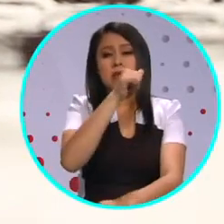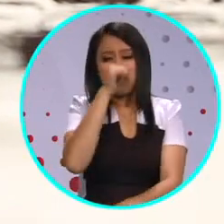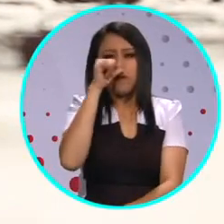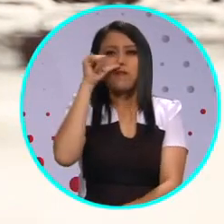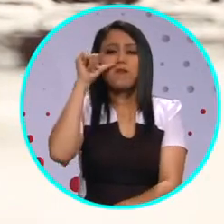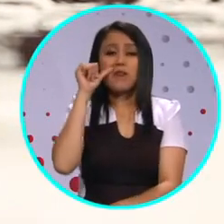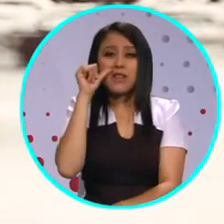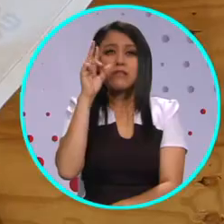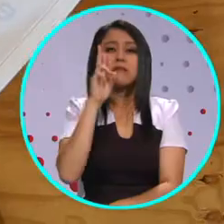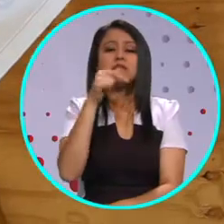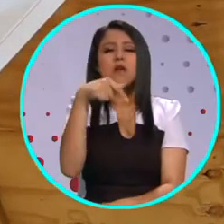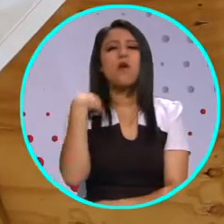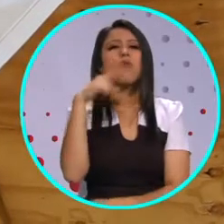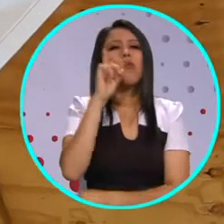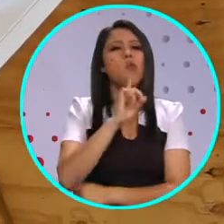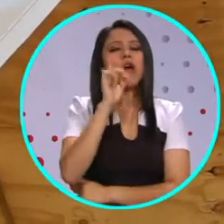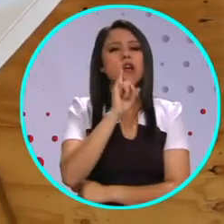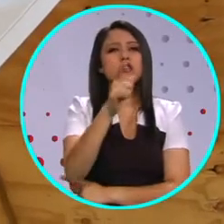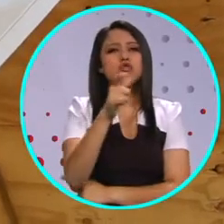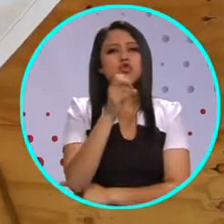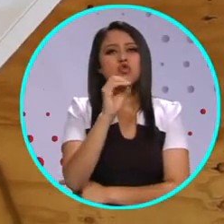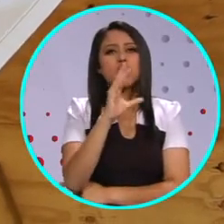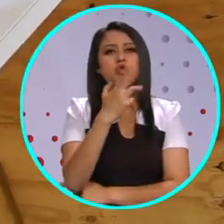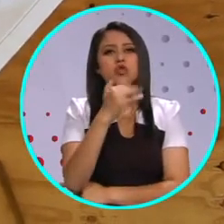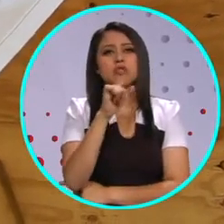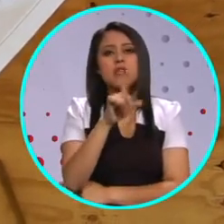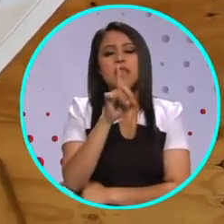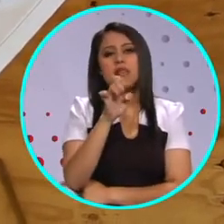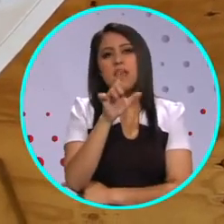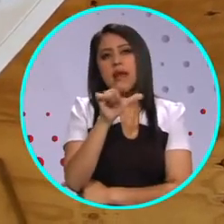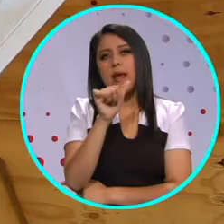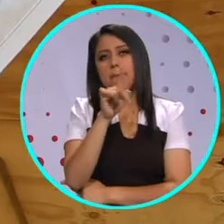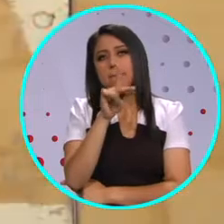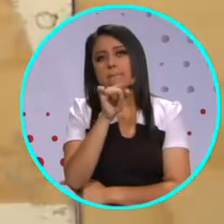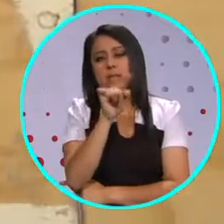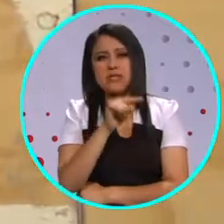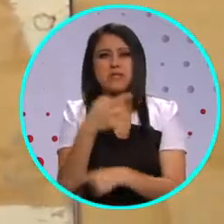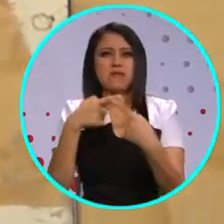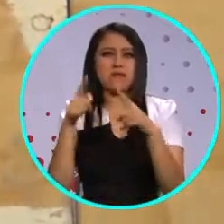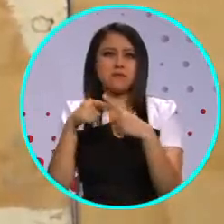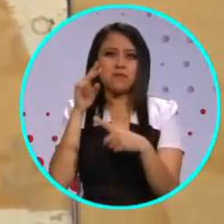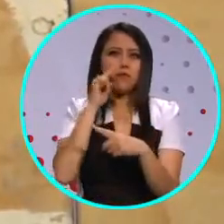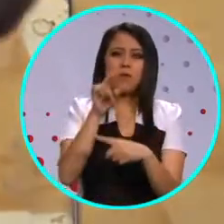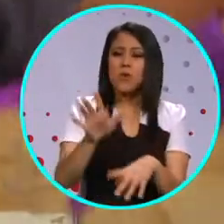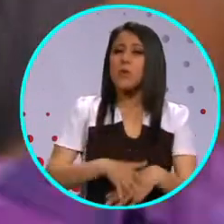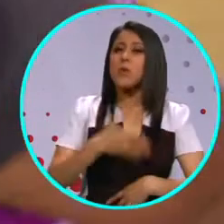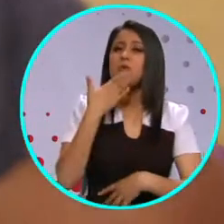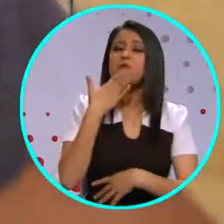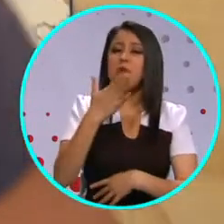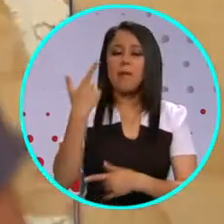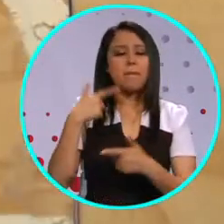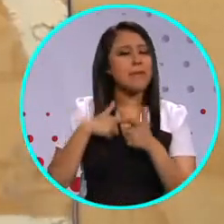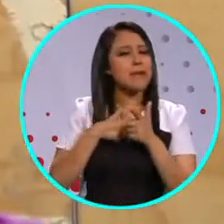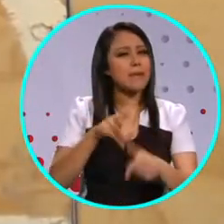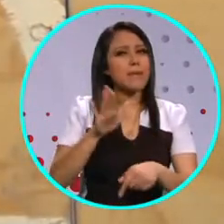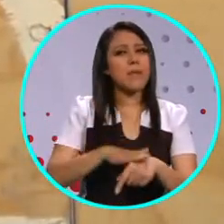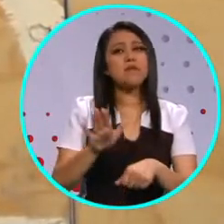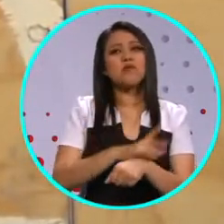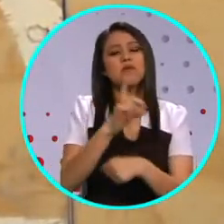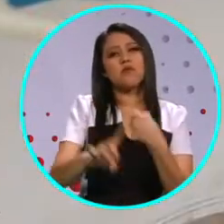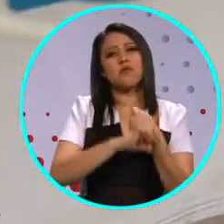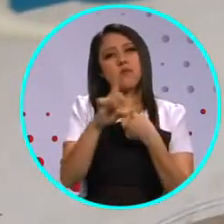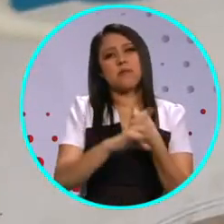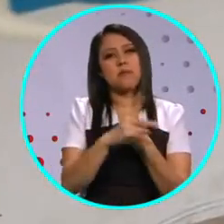Xóchitl de la Paz. Ya viralizada en las redes sociales, varios medios resaltamos su aplomo para reponerse después de la